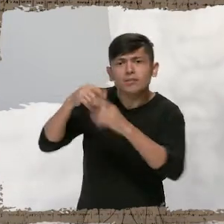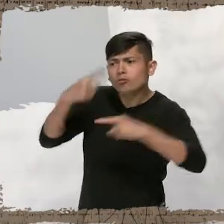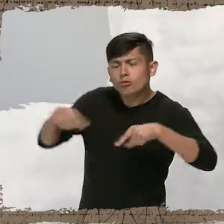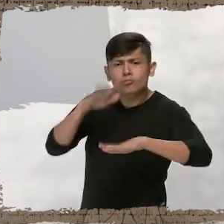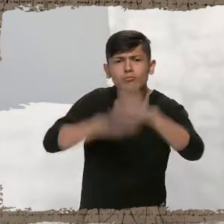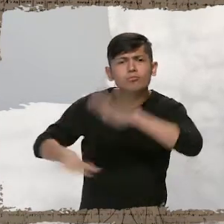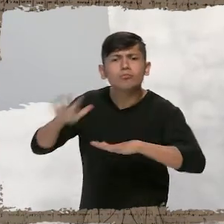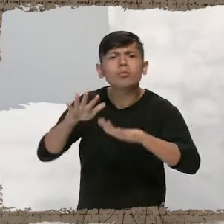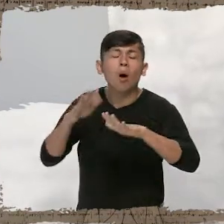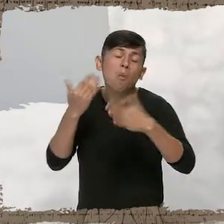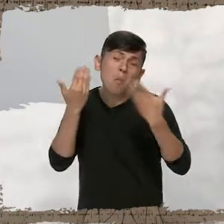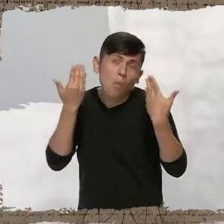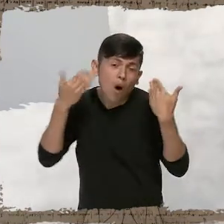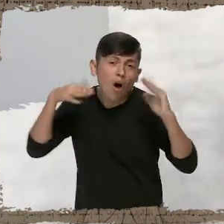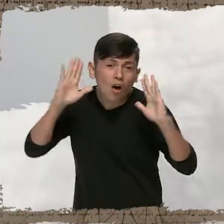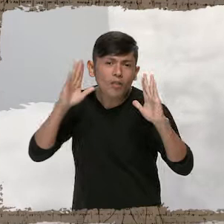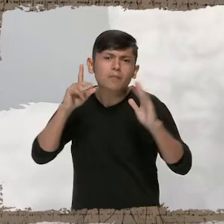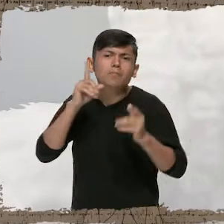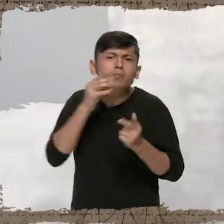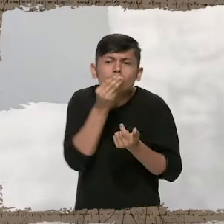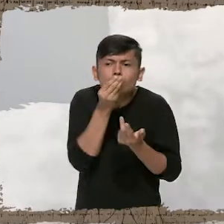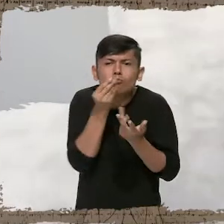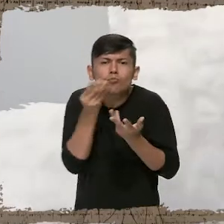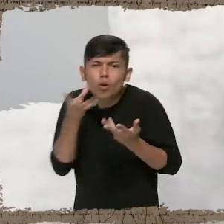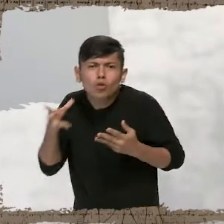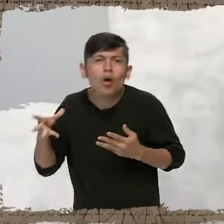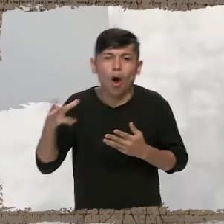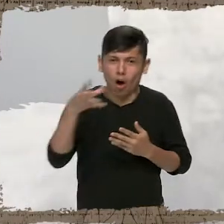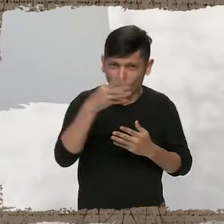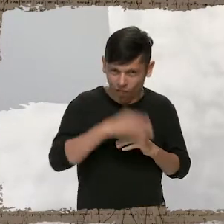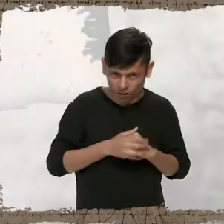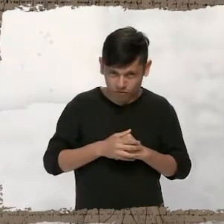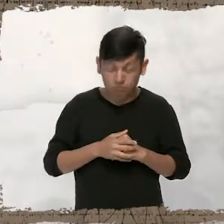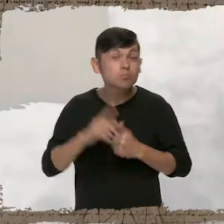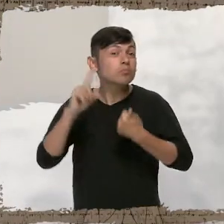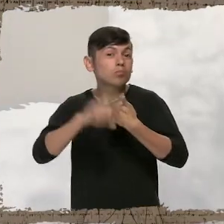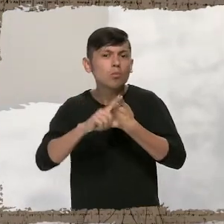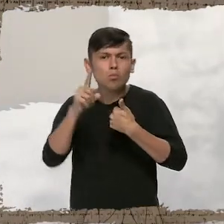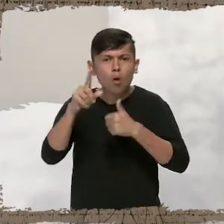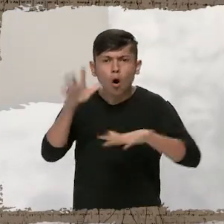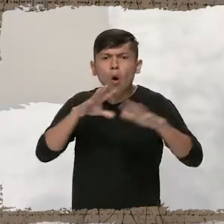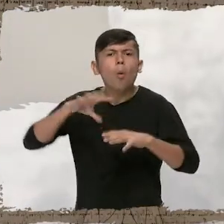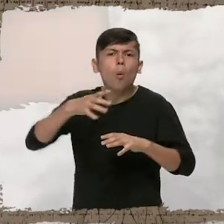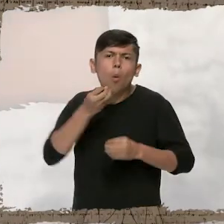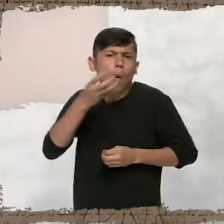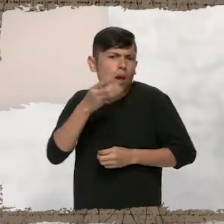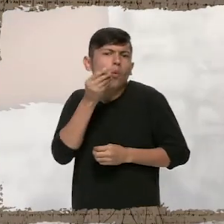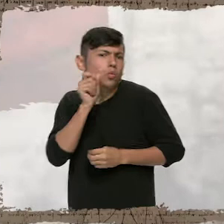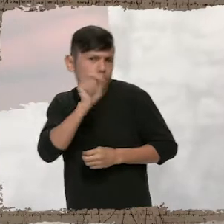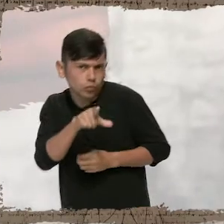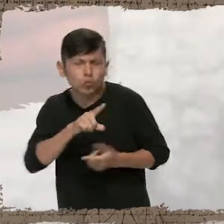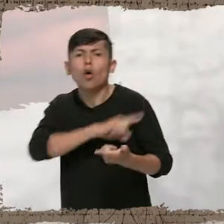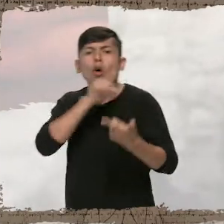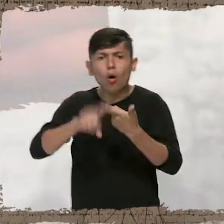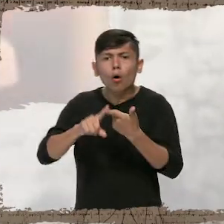en donde vamos a poder probar todos estos sabores uno prepara un jugo de tu sabor preferido